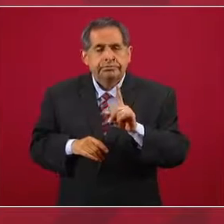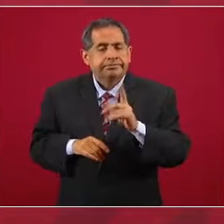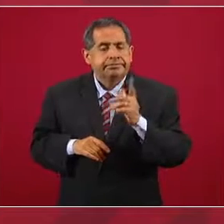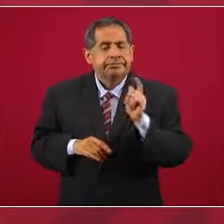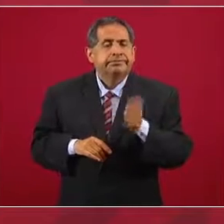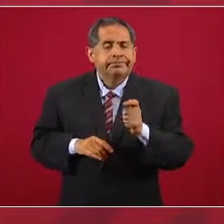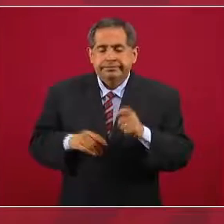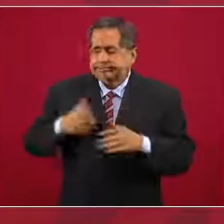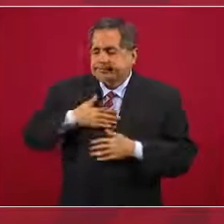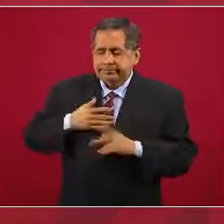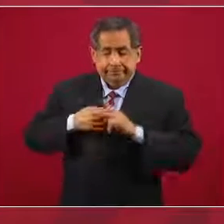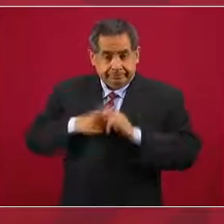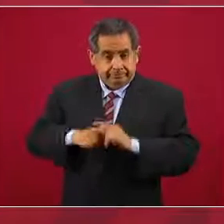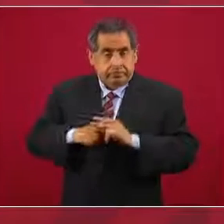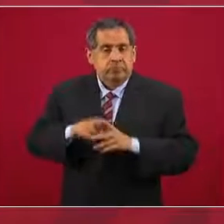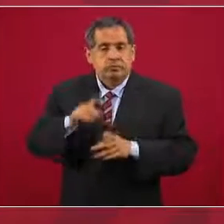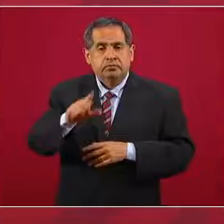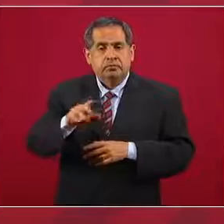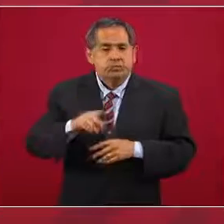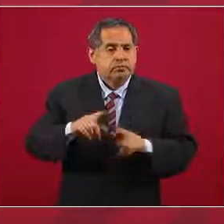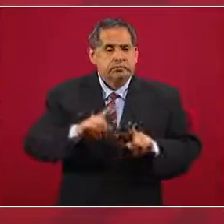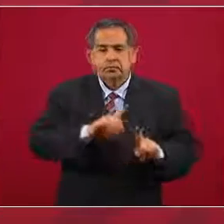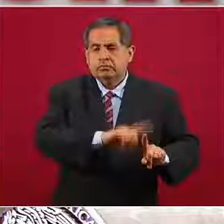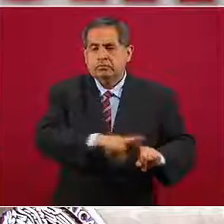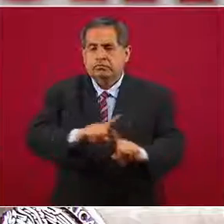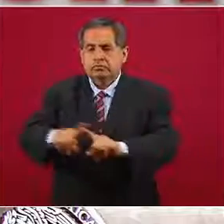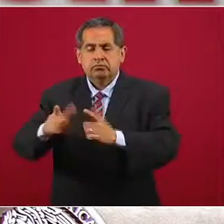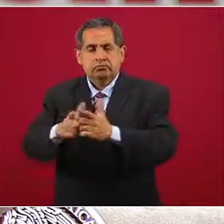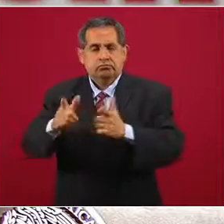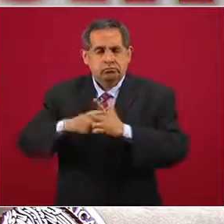inicio, atender a la diversidad